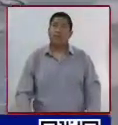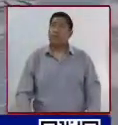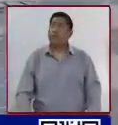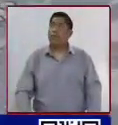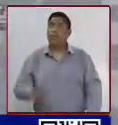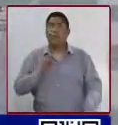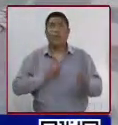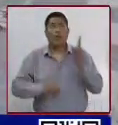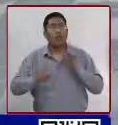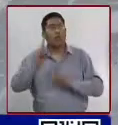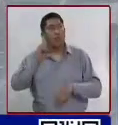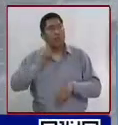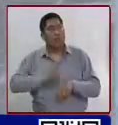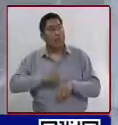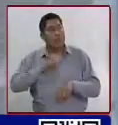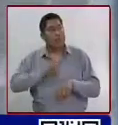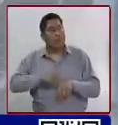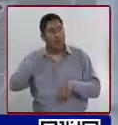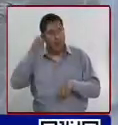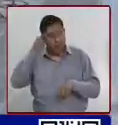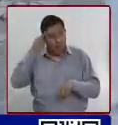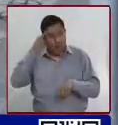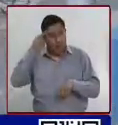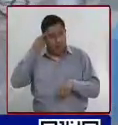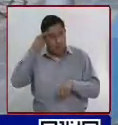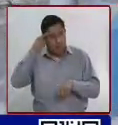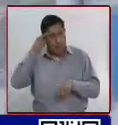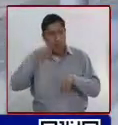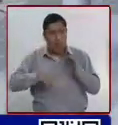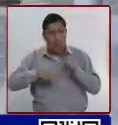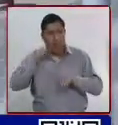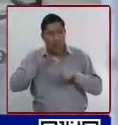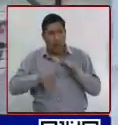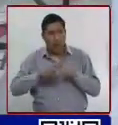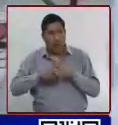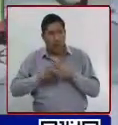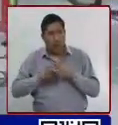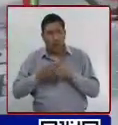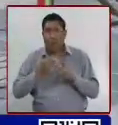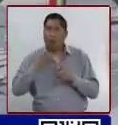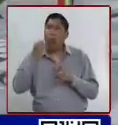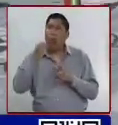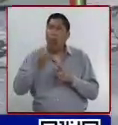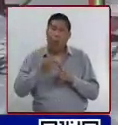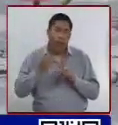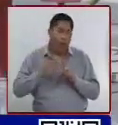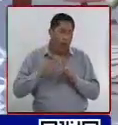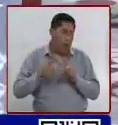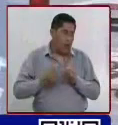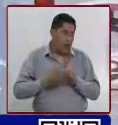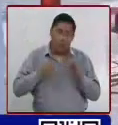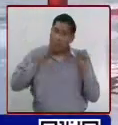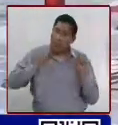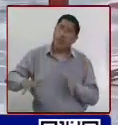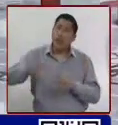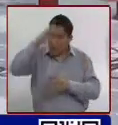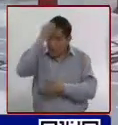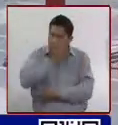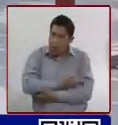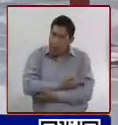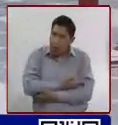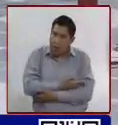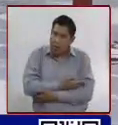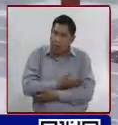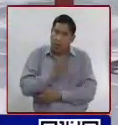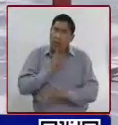¿En algún momento has pensado, tal vez al inicio o en el embarazo, abandonarlo a tu hijo, alivianarte